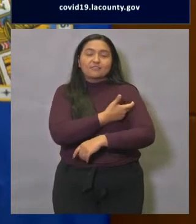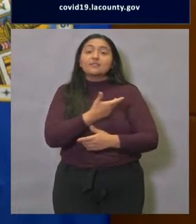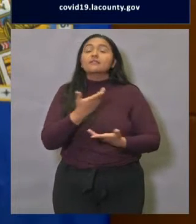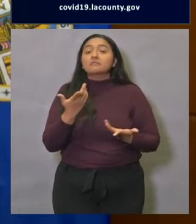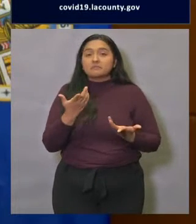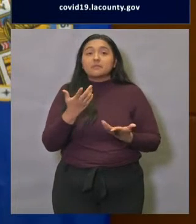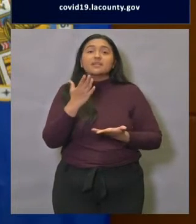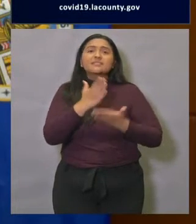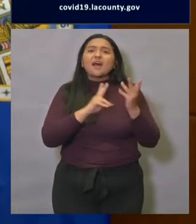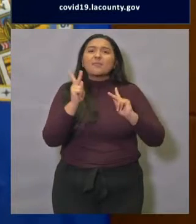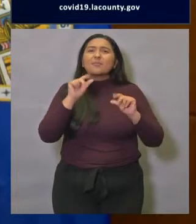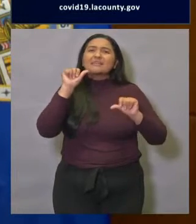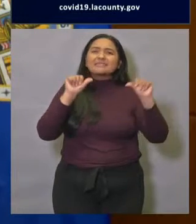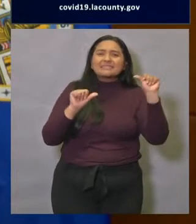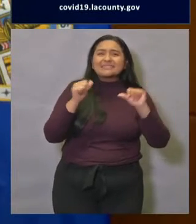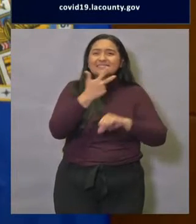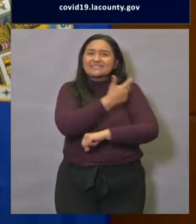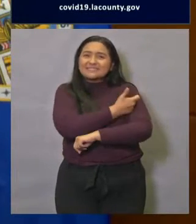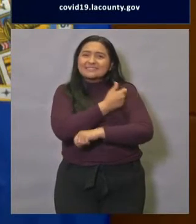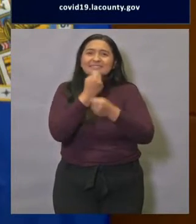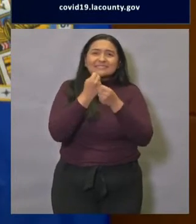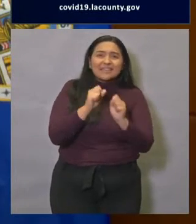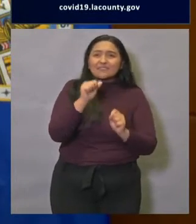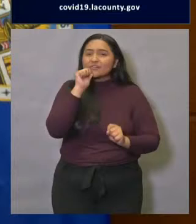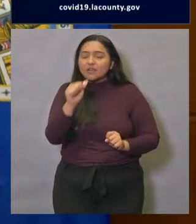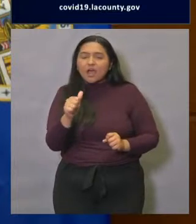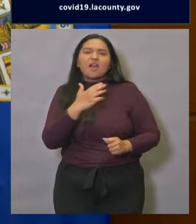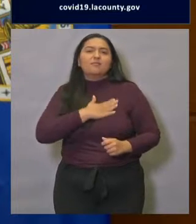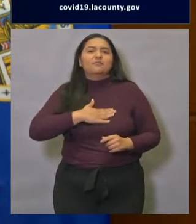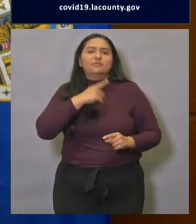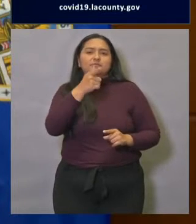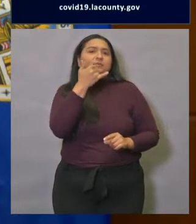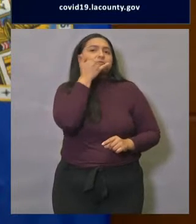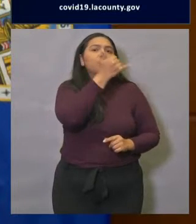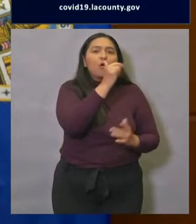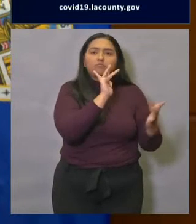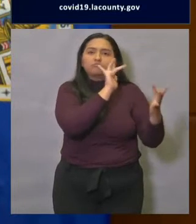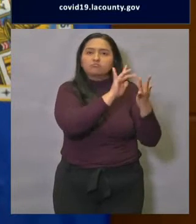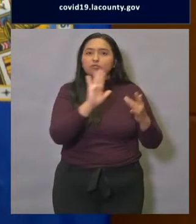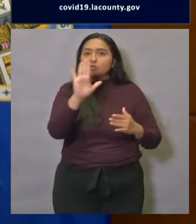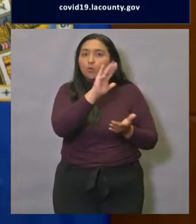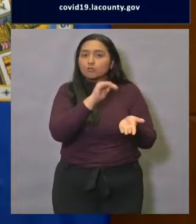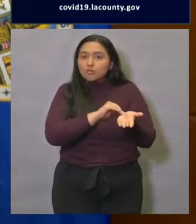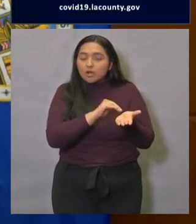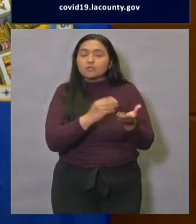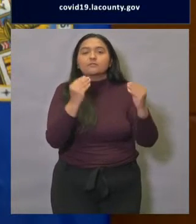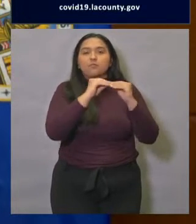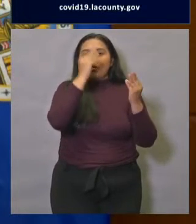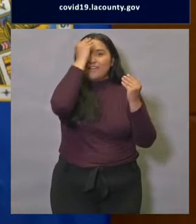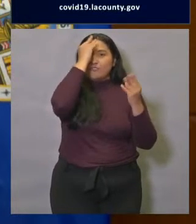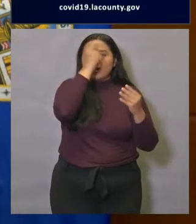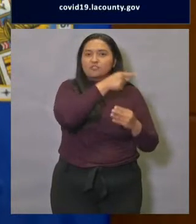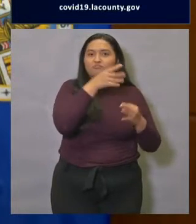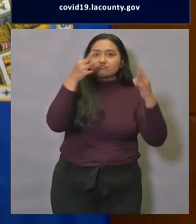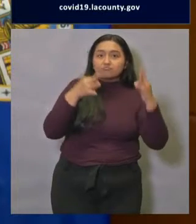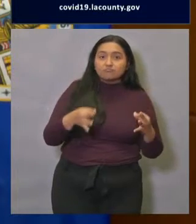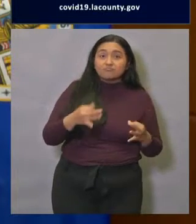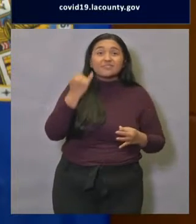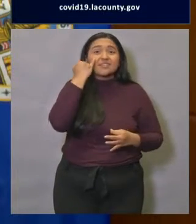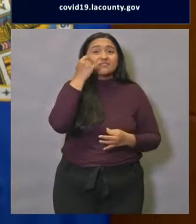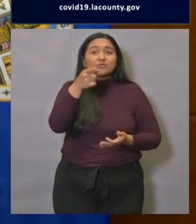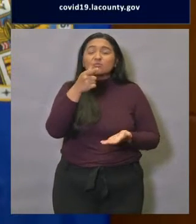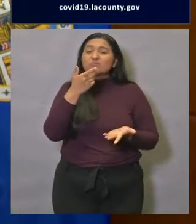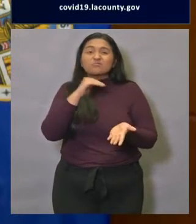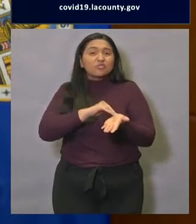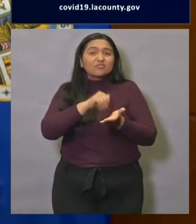la vacuna, por favor, llamen a su doctor para más información. Y para ellos que no tienen un doctor o